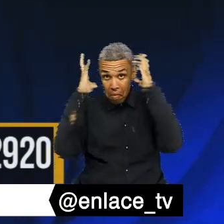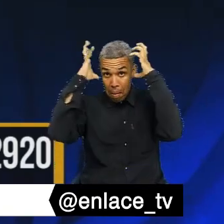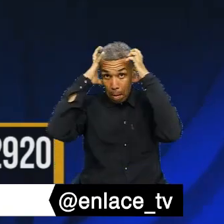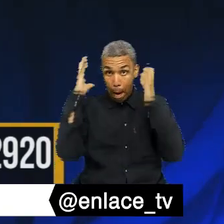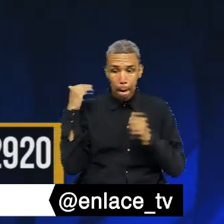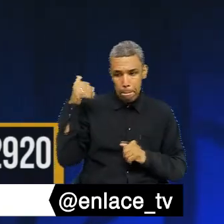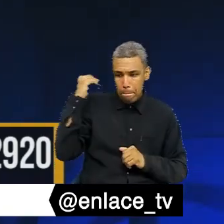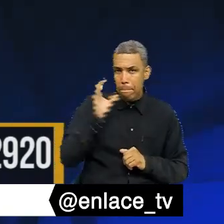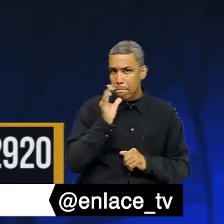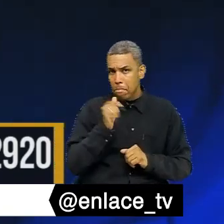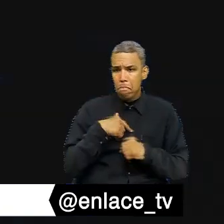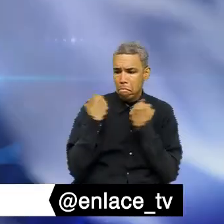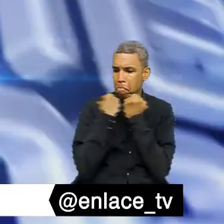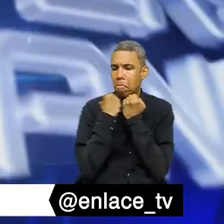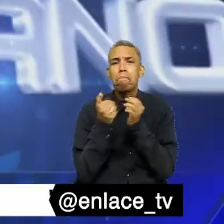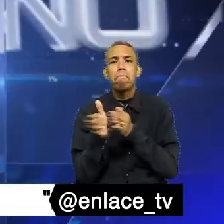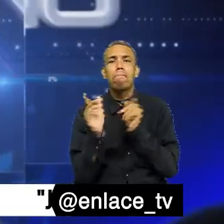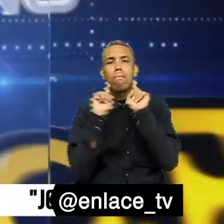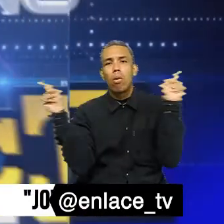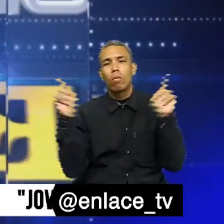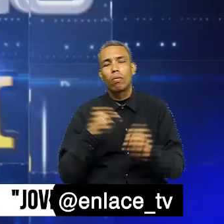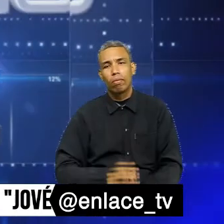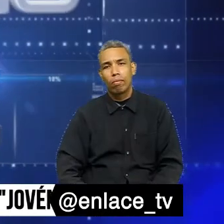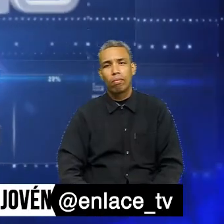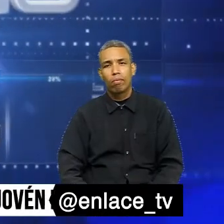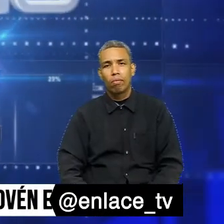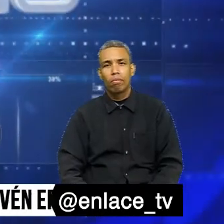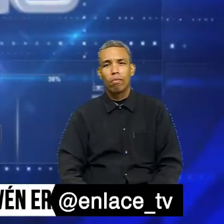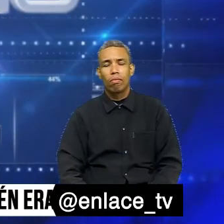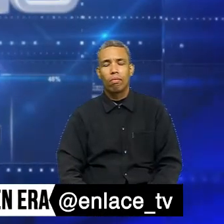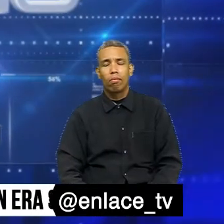y con sobrecupo en su vehículo.